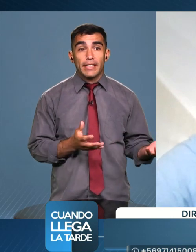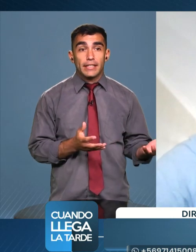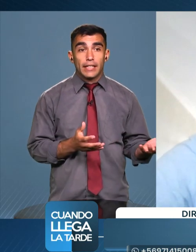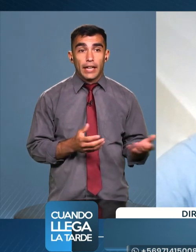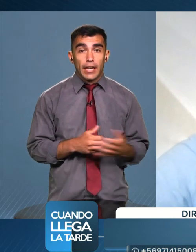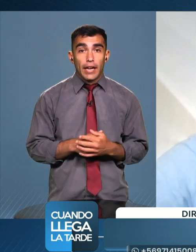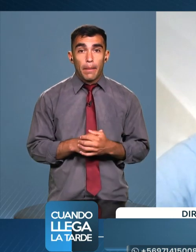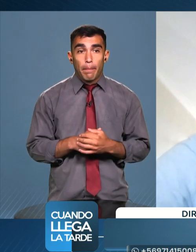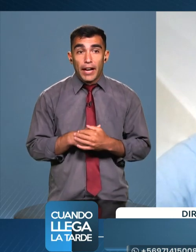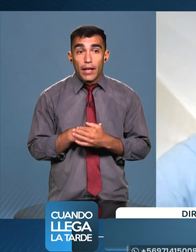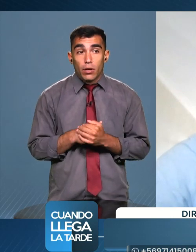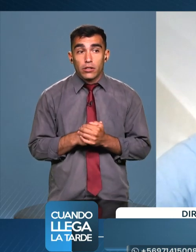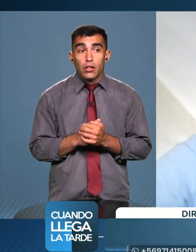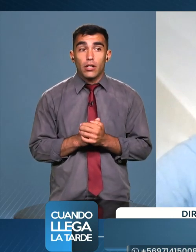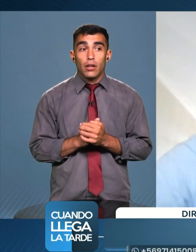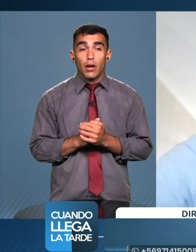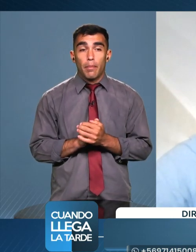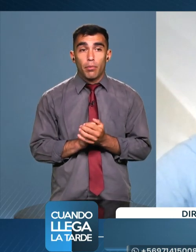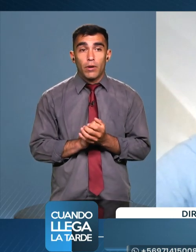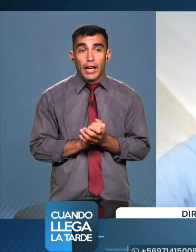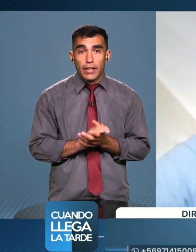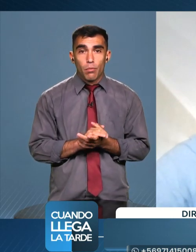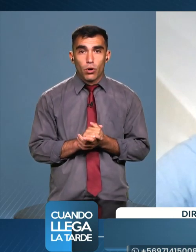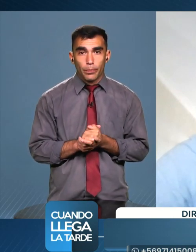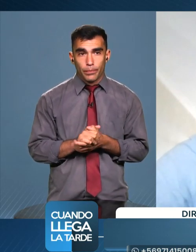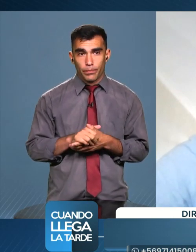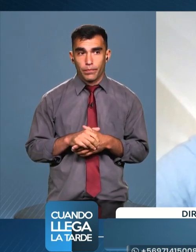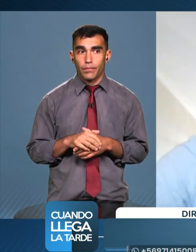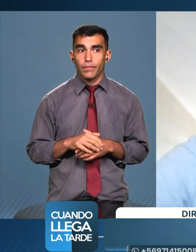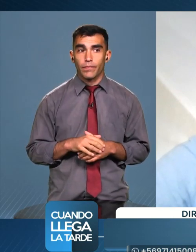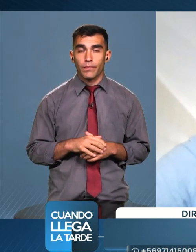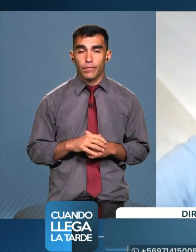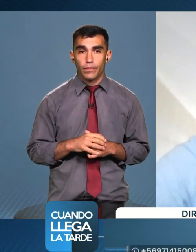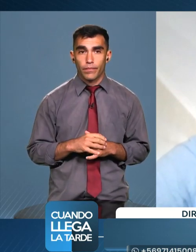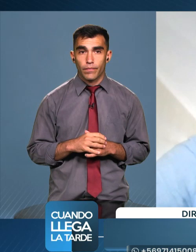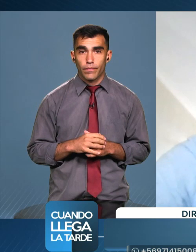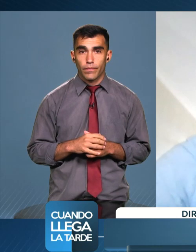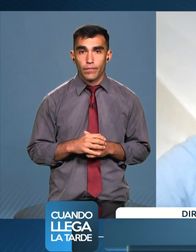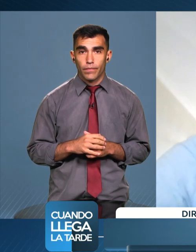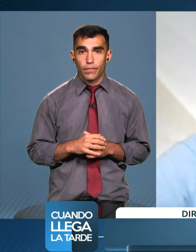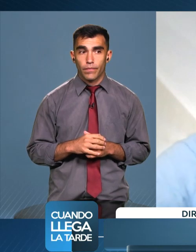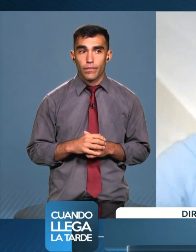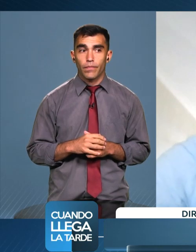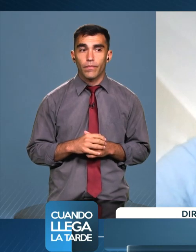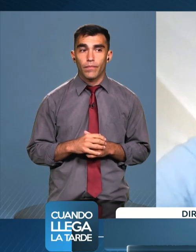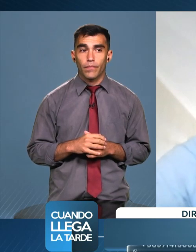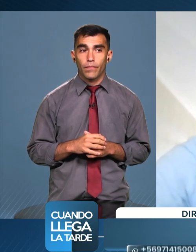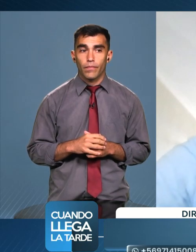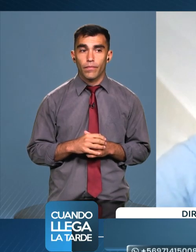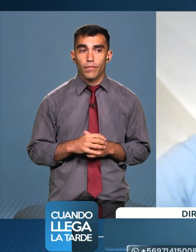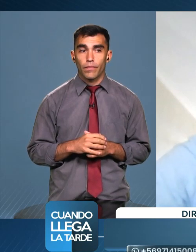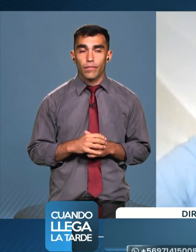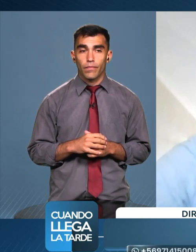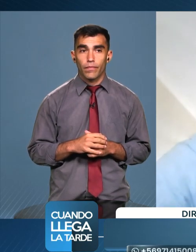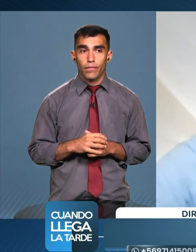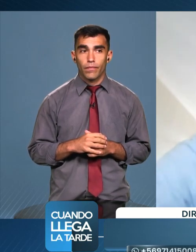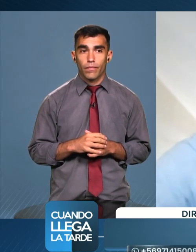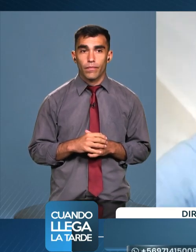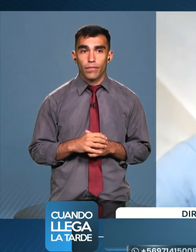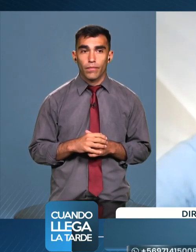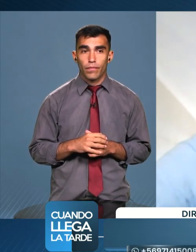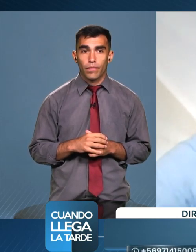ahora en más para la educación pública de Temuco? El desafío es que, de acuerdo a